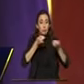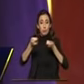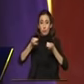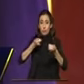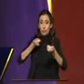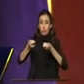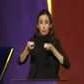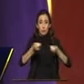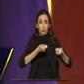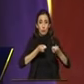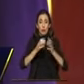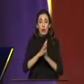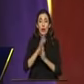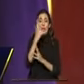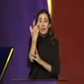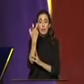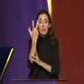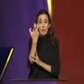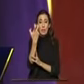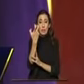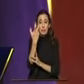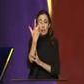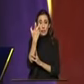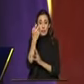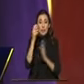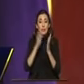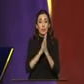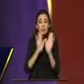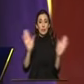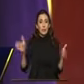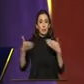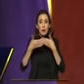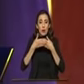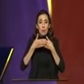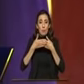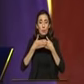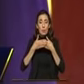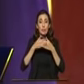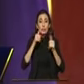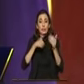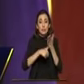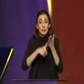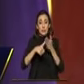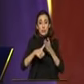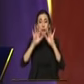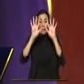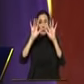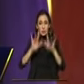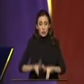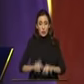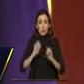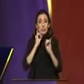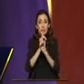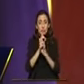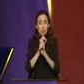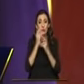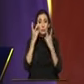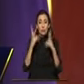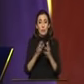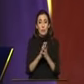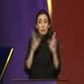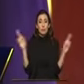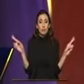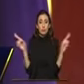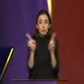fusionó, según el caso, 13 ministerios y secretarías, además de institutos y otras entidades de menor rango.